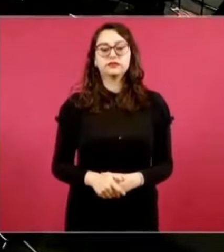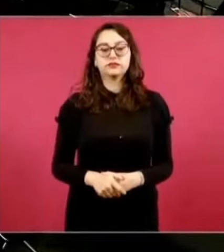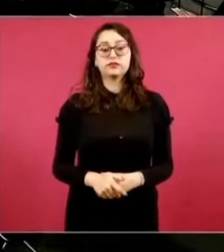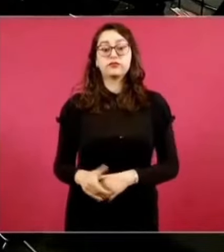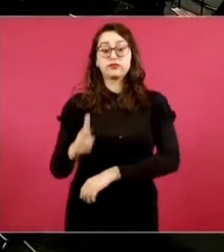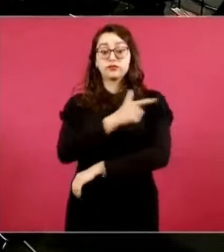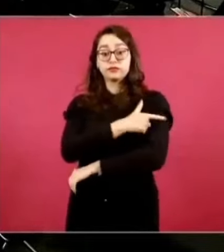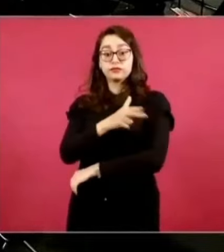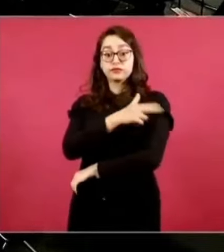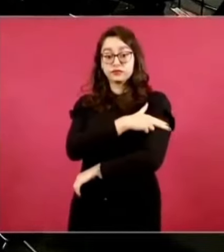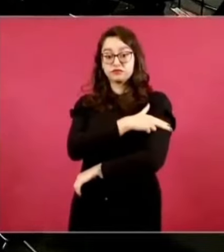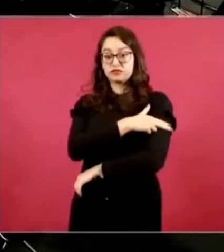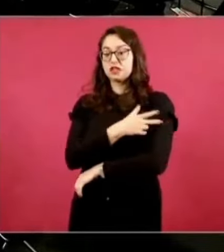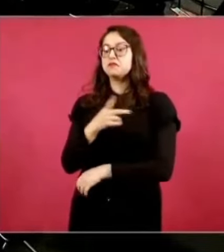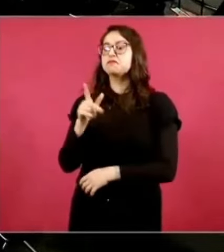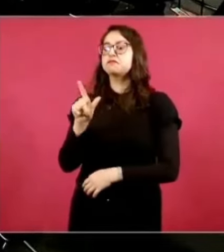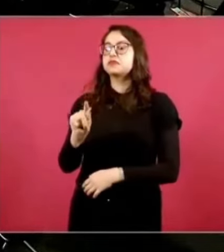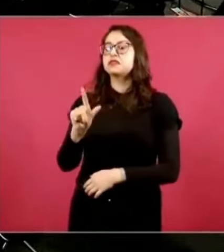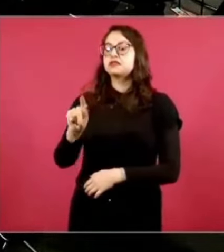La Guardia Nacional